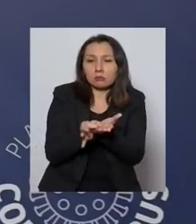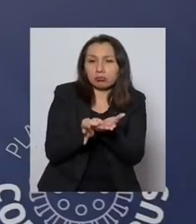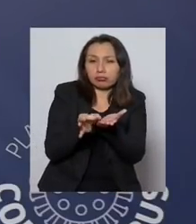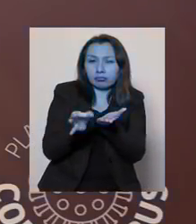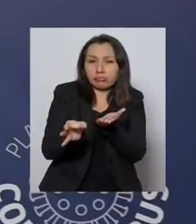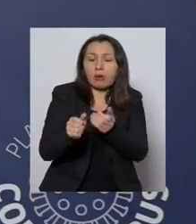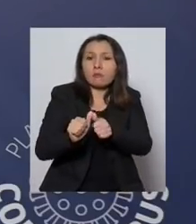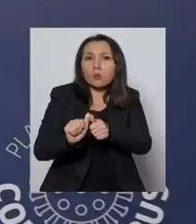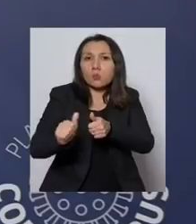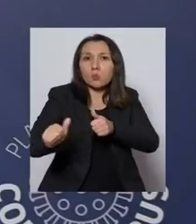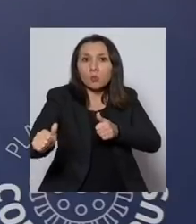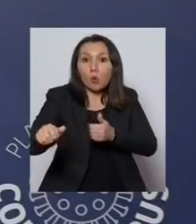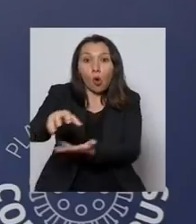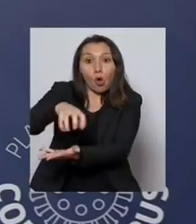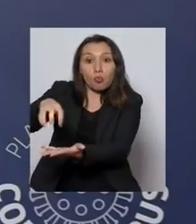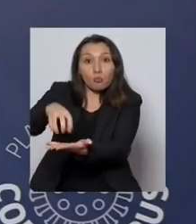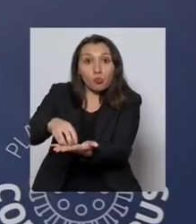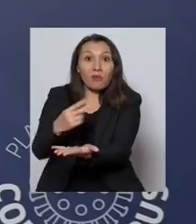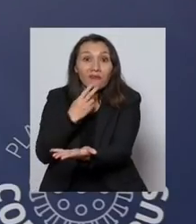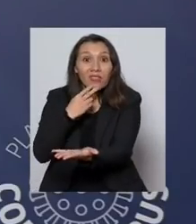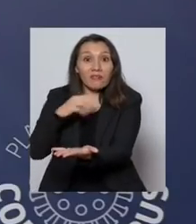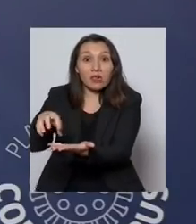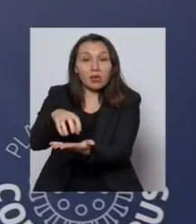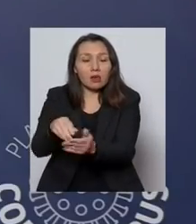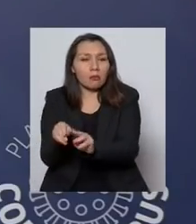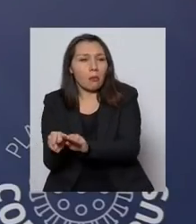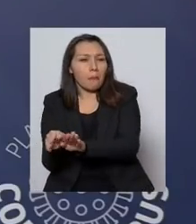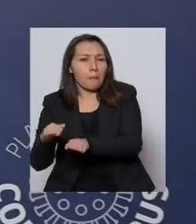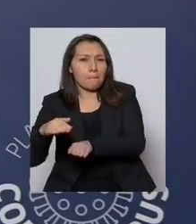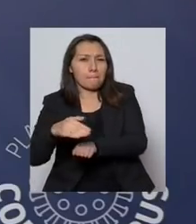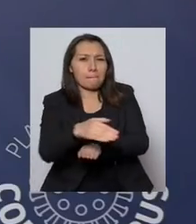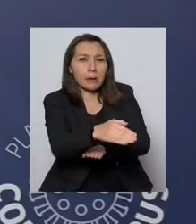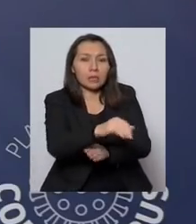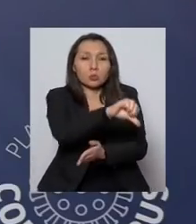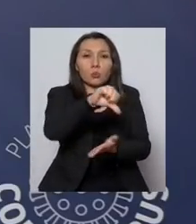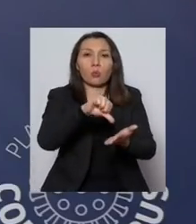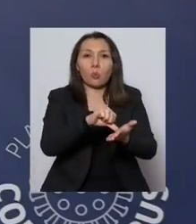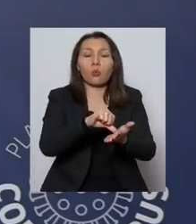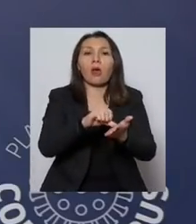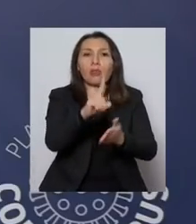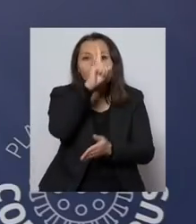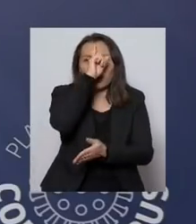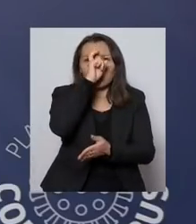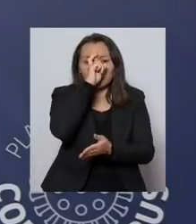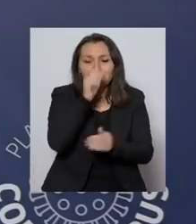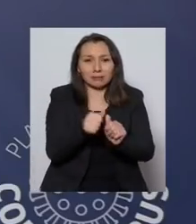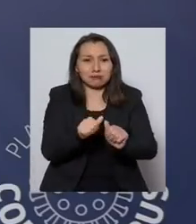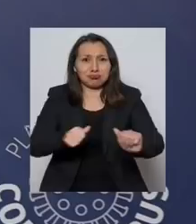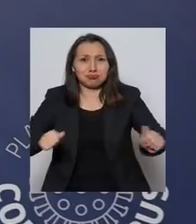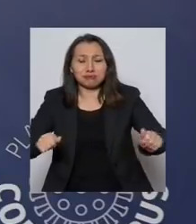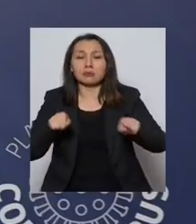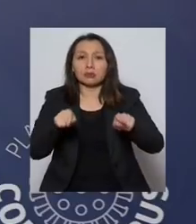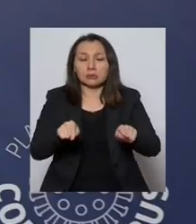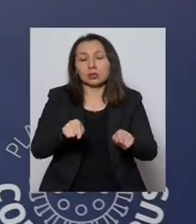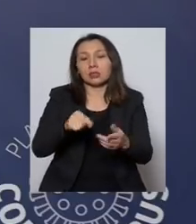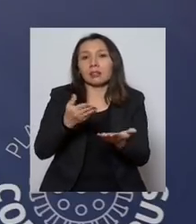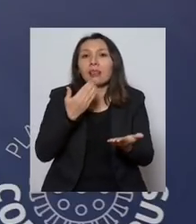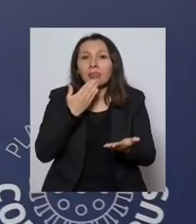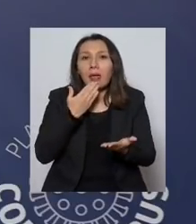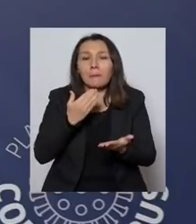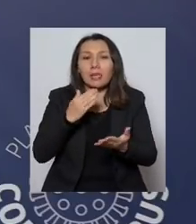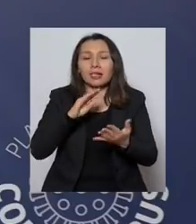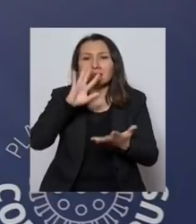distancia que existe desde la comuna hasta la zona urbana de la región y también la